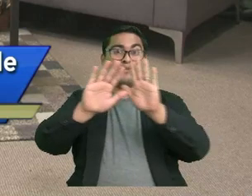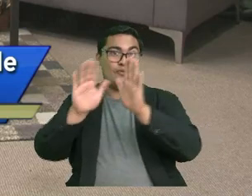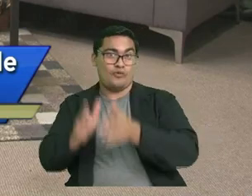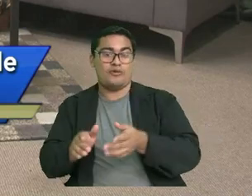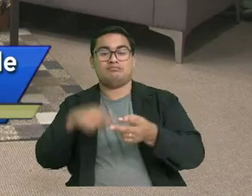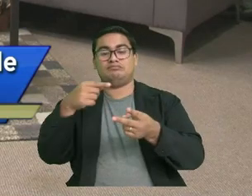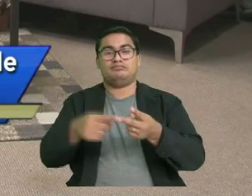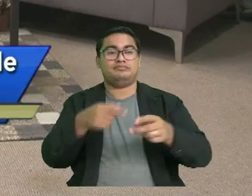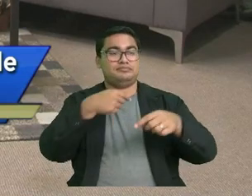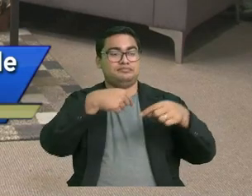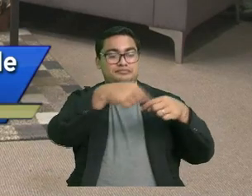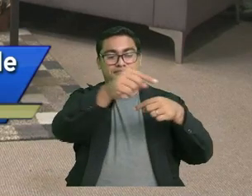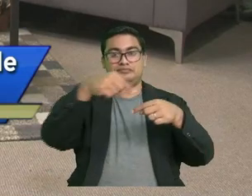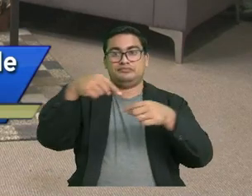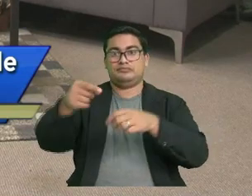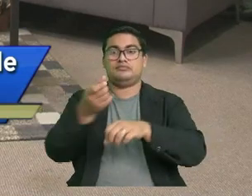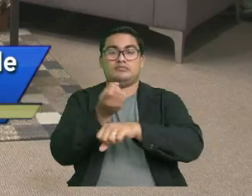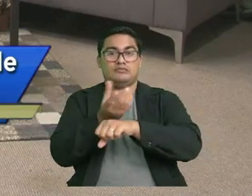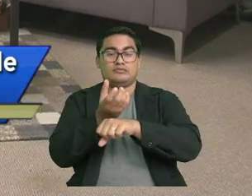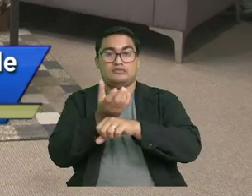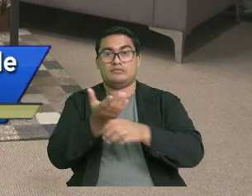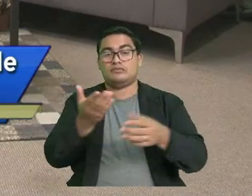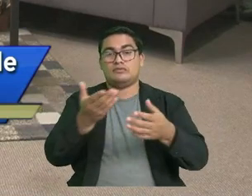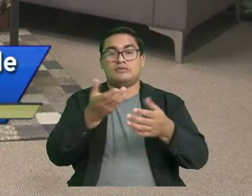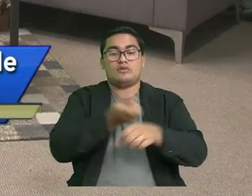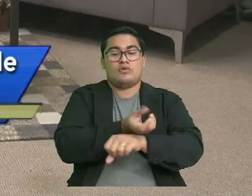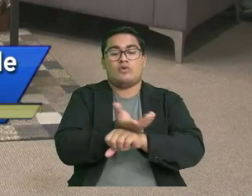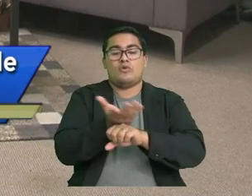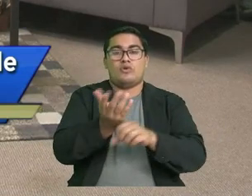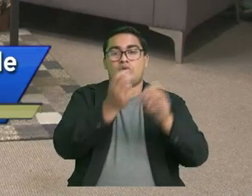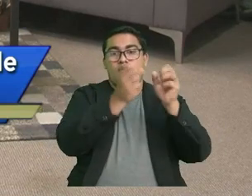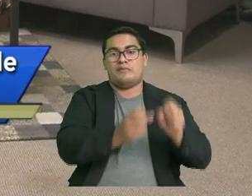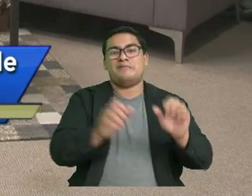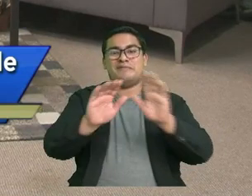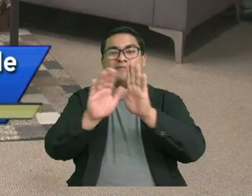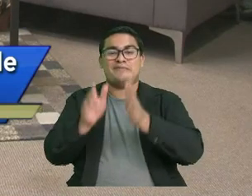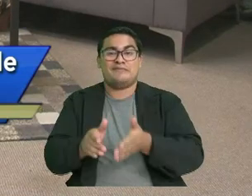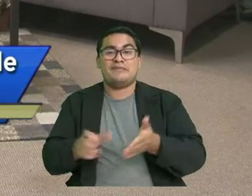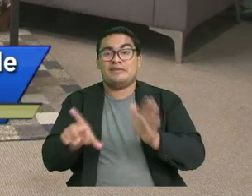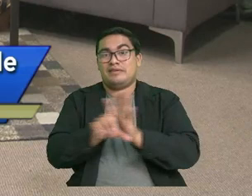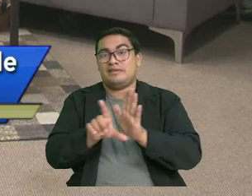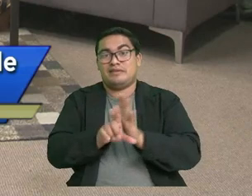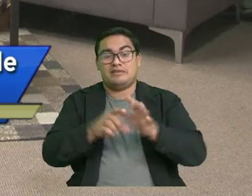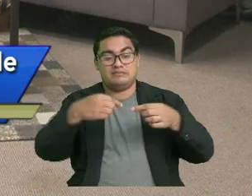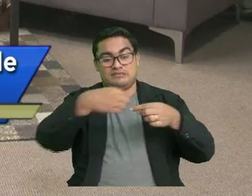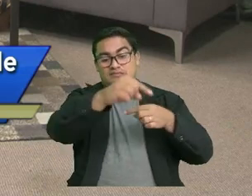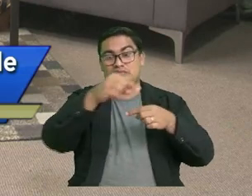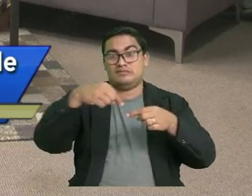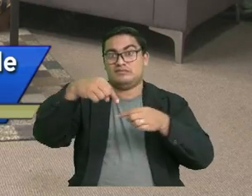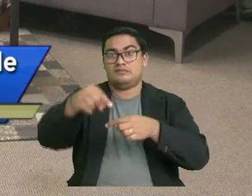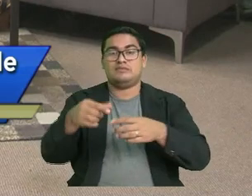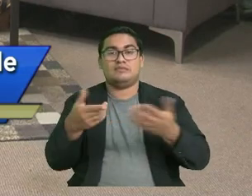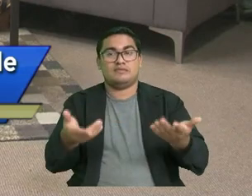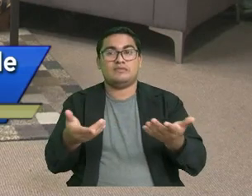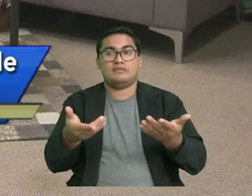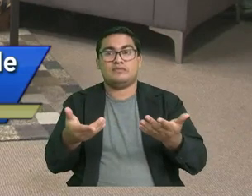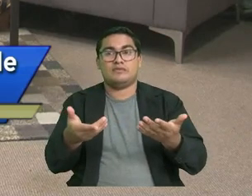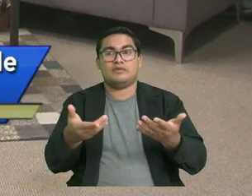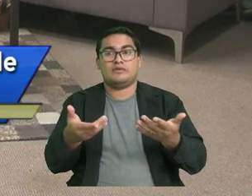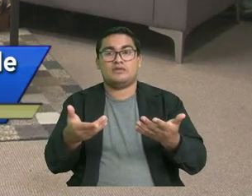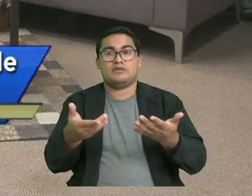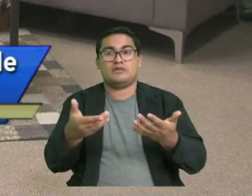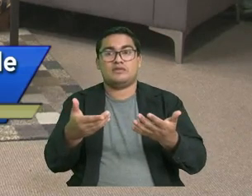y concejalas. Claro. Pero también en esa reforma la ley de municipio le da más atribuciones a